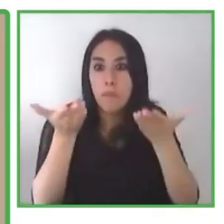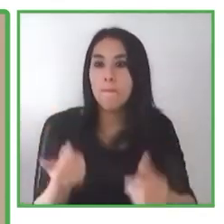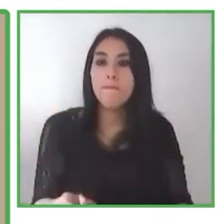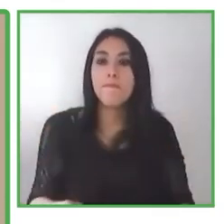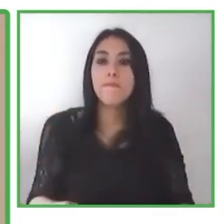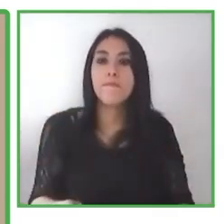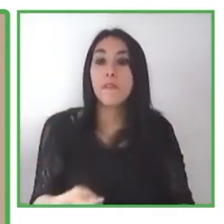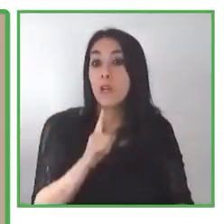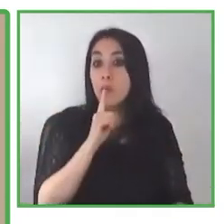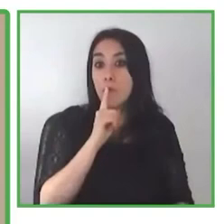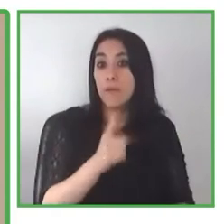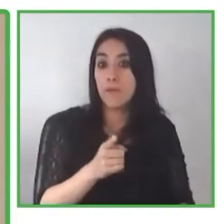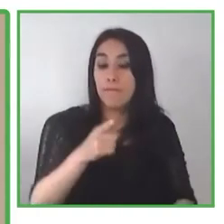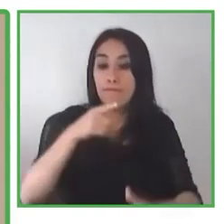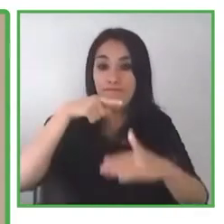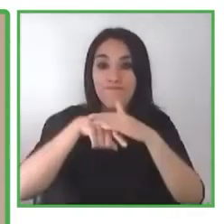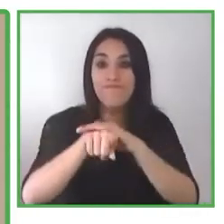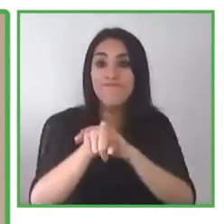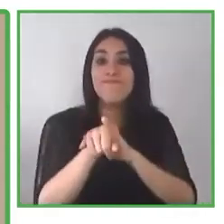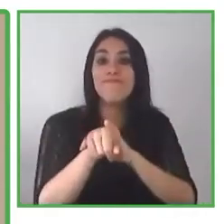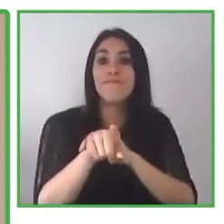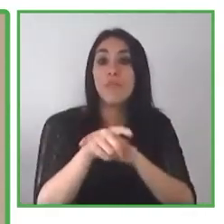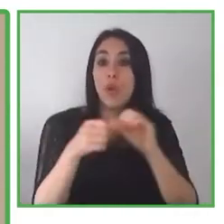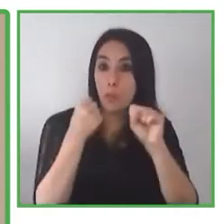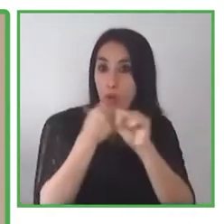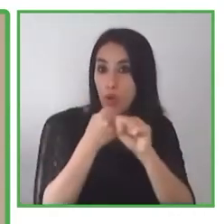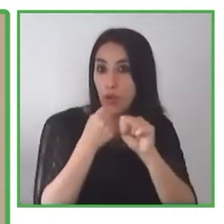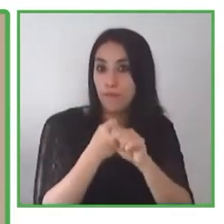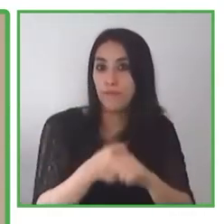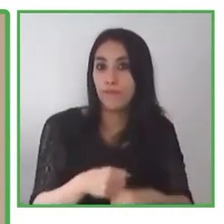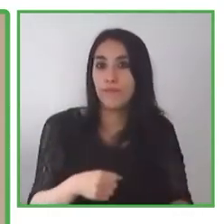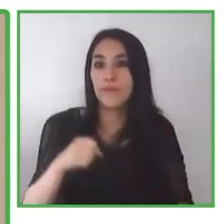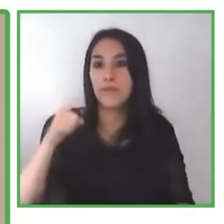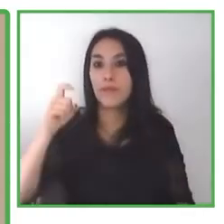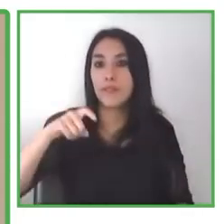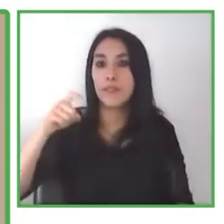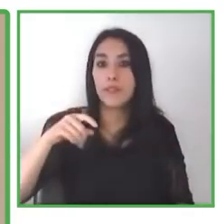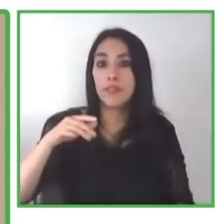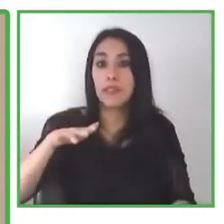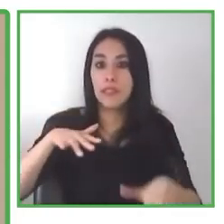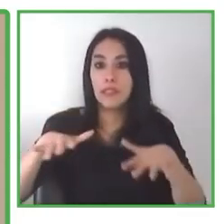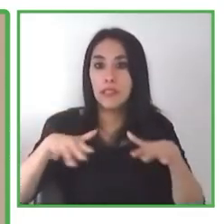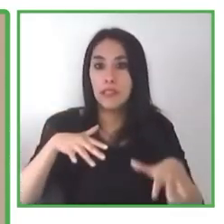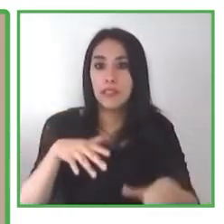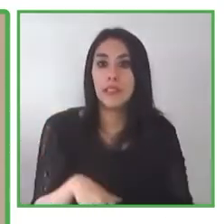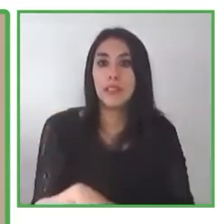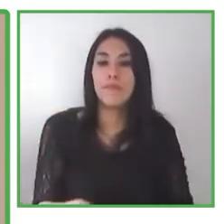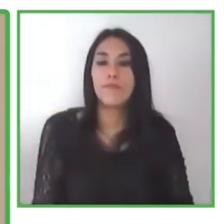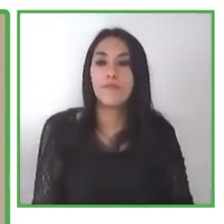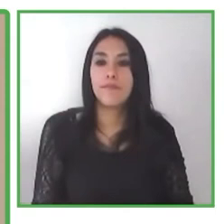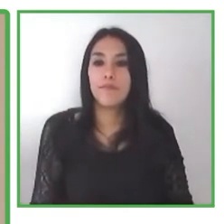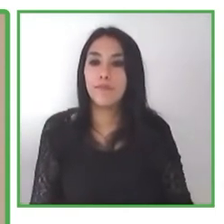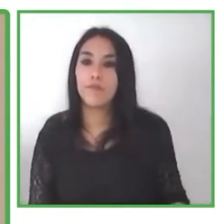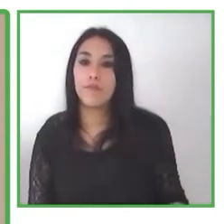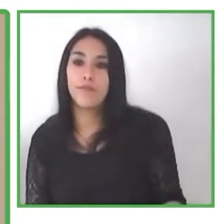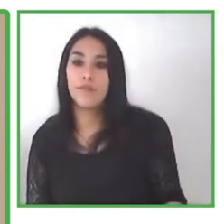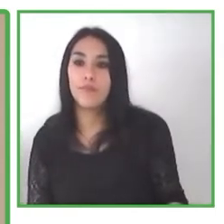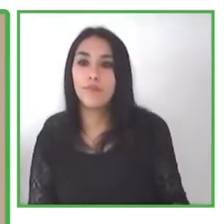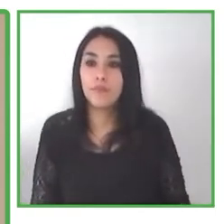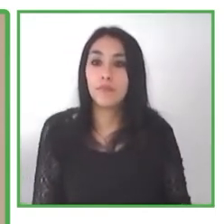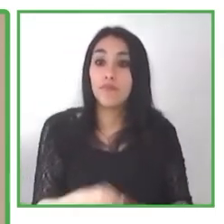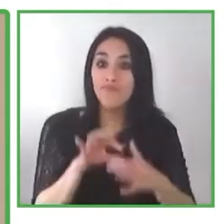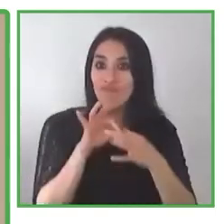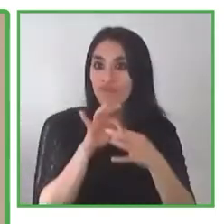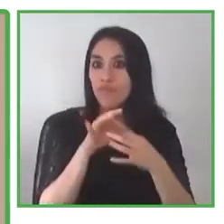apoyo para las necesidades y para los costos extras relacionados con las discapacidades, invertir en el monitoreo y